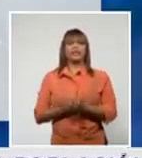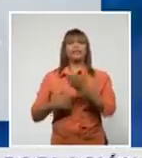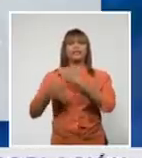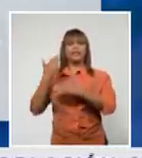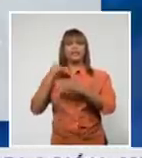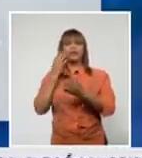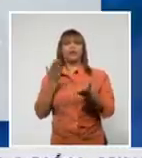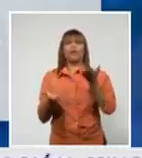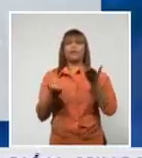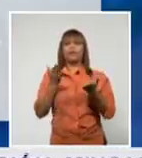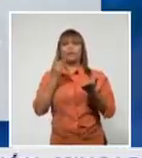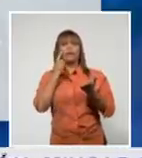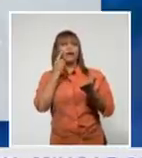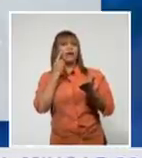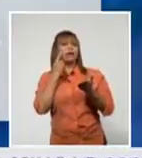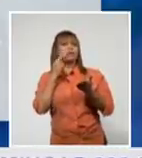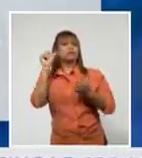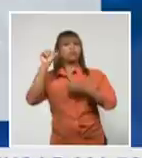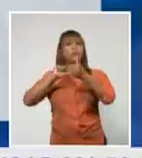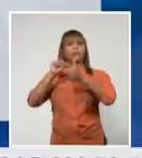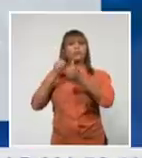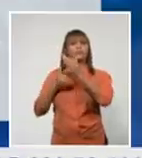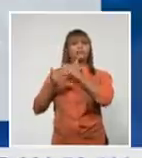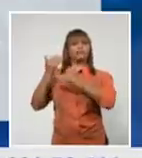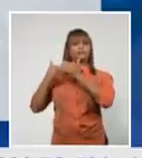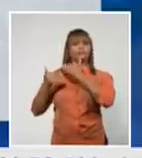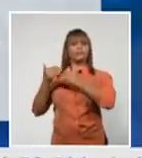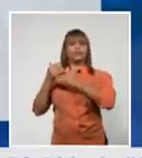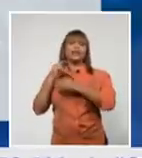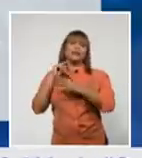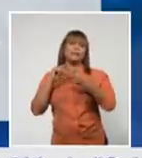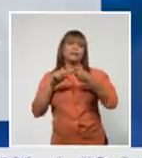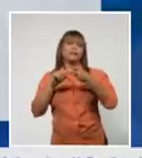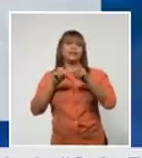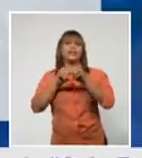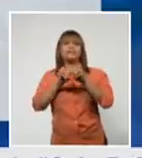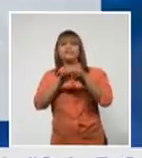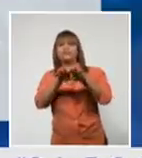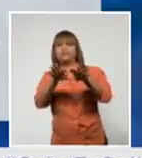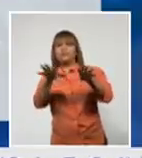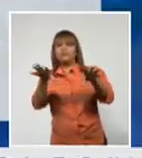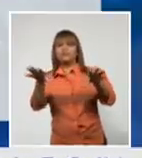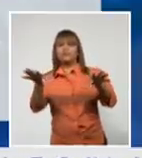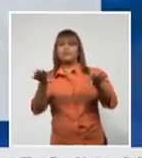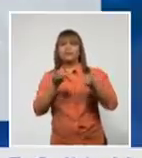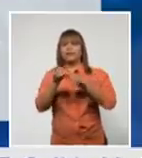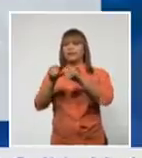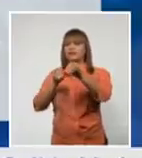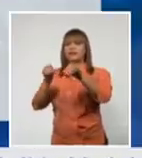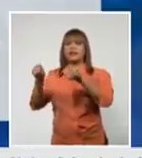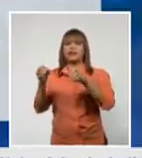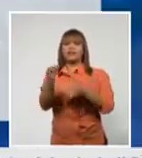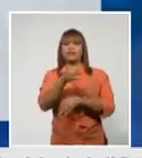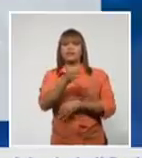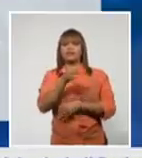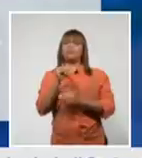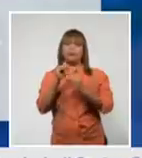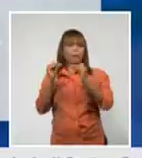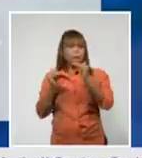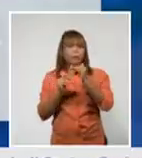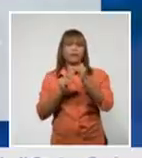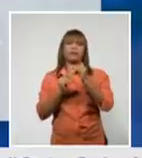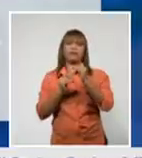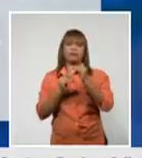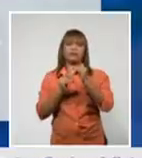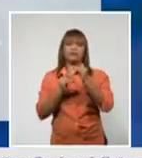anteriores, y segundo, la dispersión es también menor. Estamos hablando